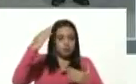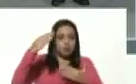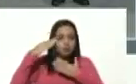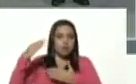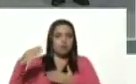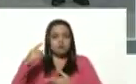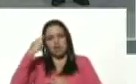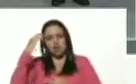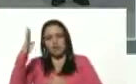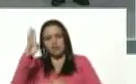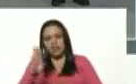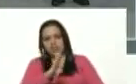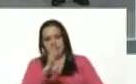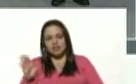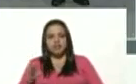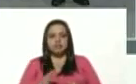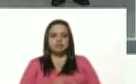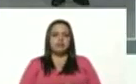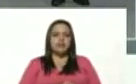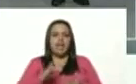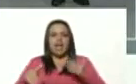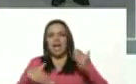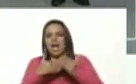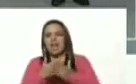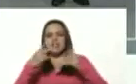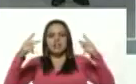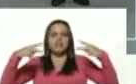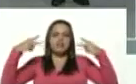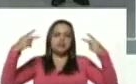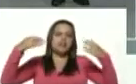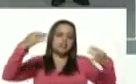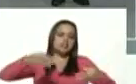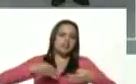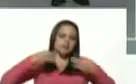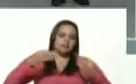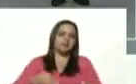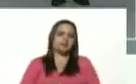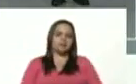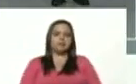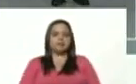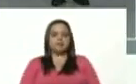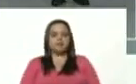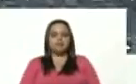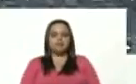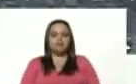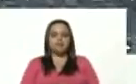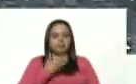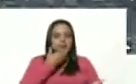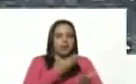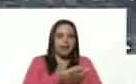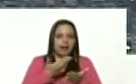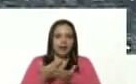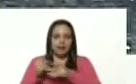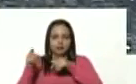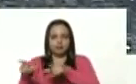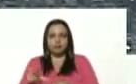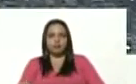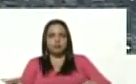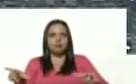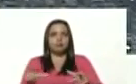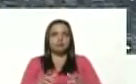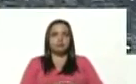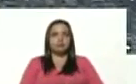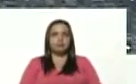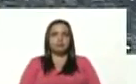Dios los bendiga. Hasta la victoria siempre. Gracias. Gracias, gracias, Artigas.